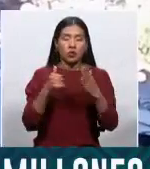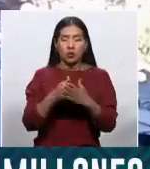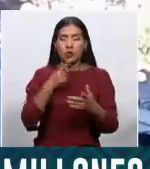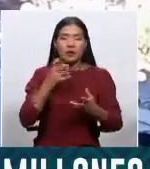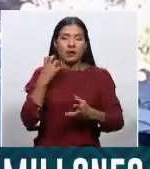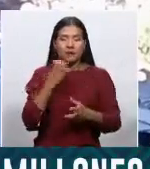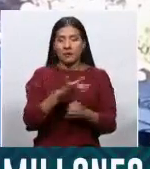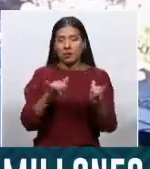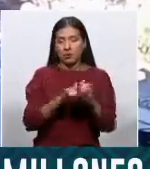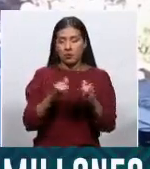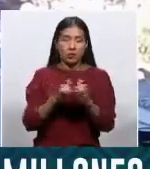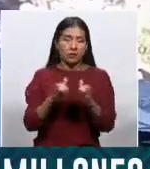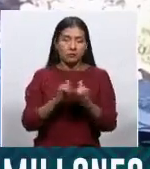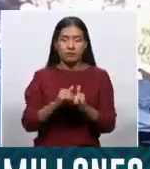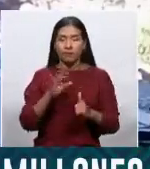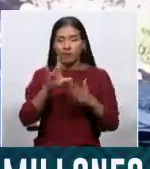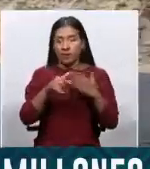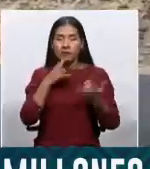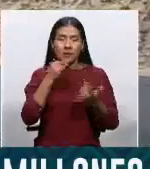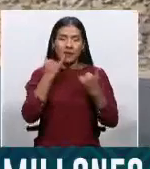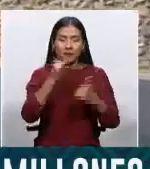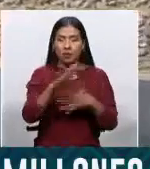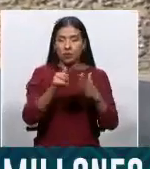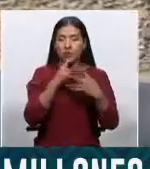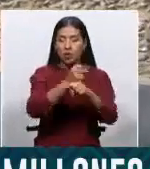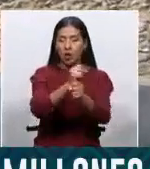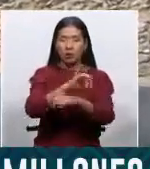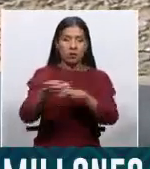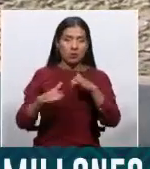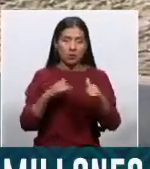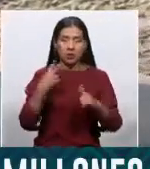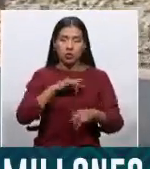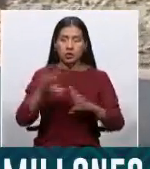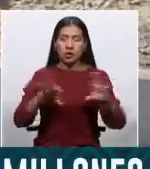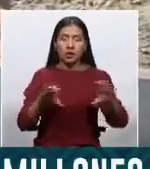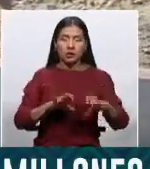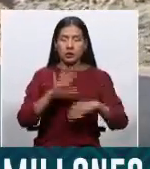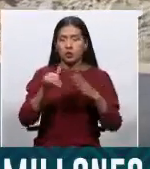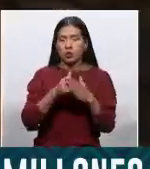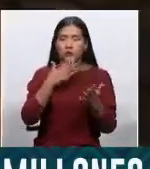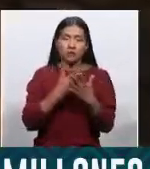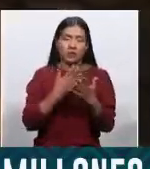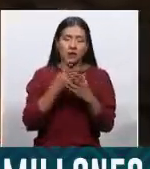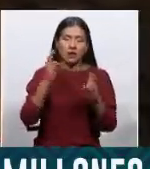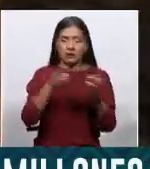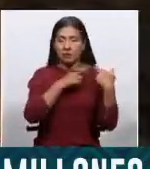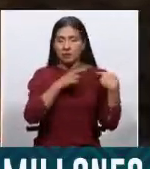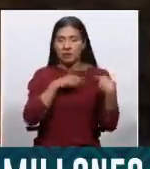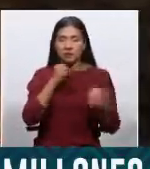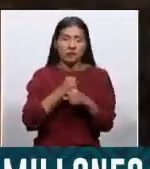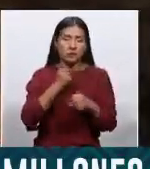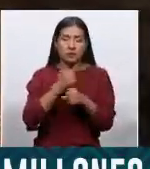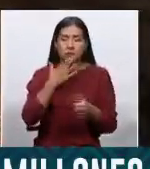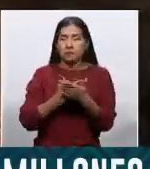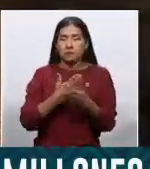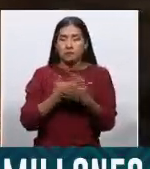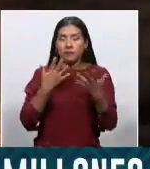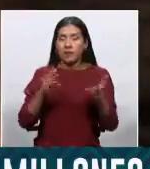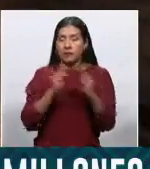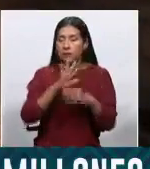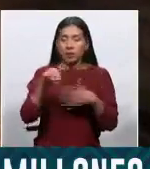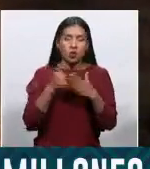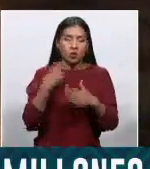sus redes sociales. Informó que a la par de estas obras también se ejecutaron a través de la Administradora Boliviana de Carreteras, ABC, al